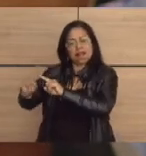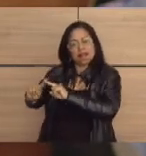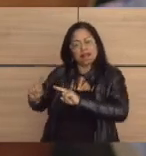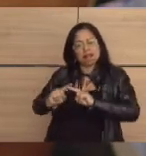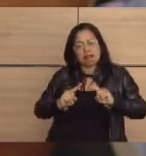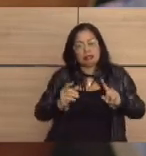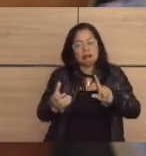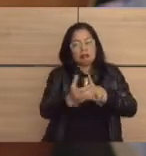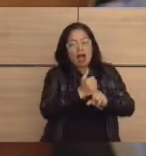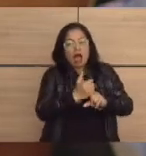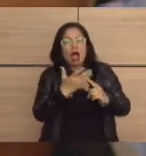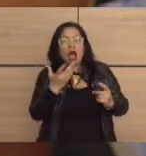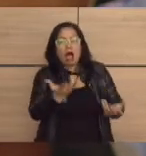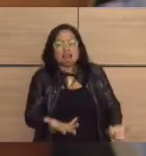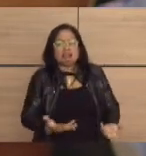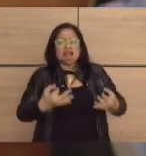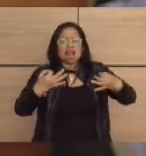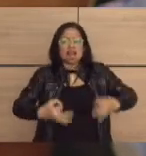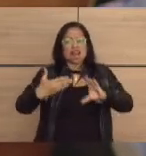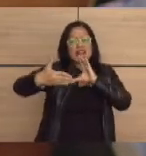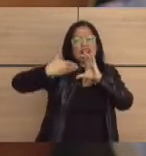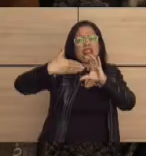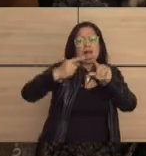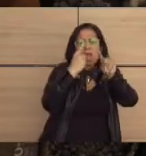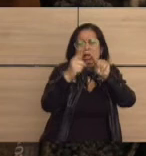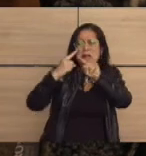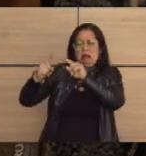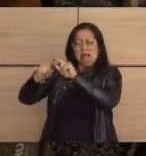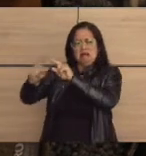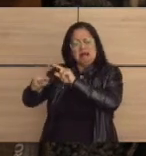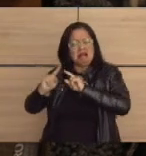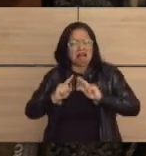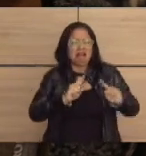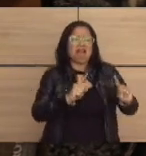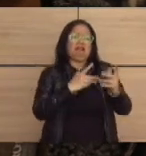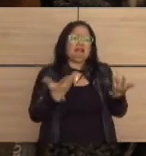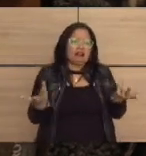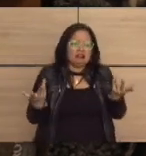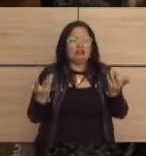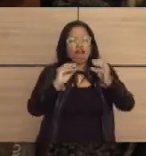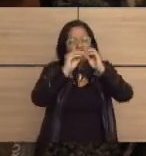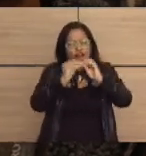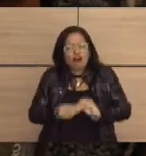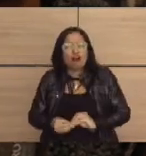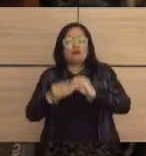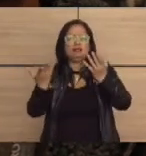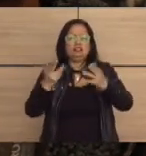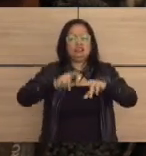fauna, una riqueza de climas, una abundancia de formas de la